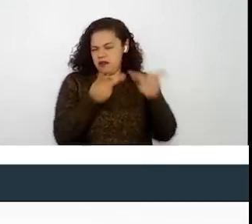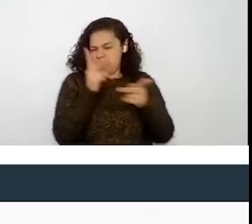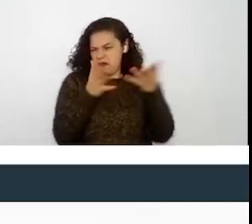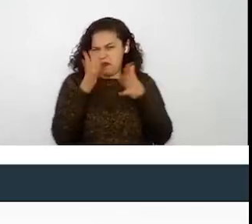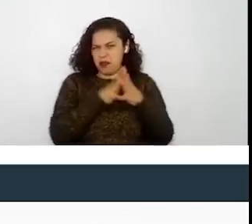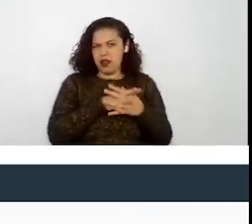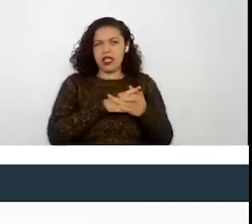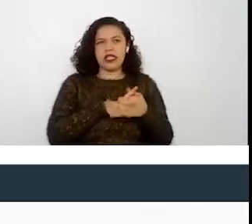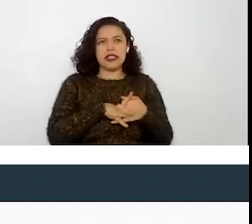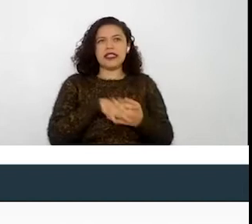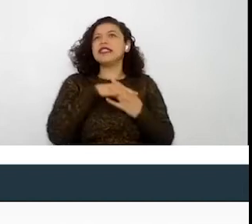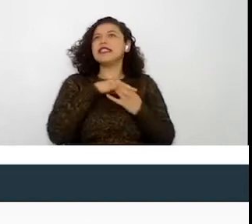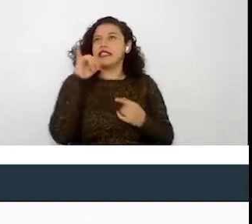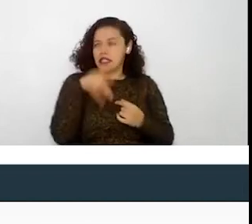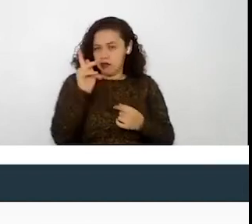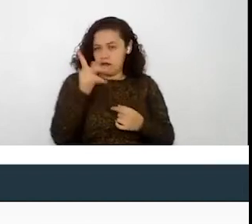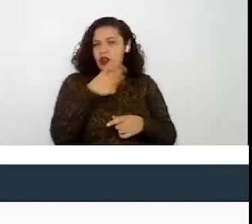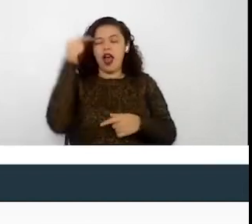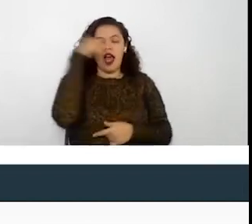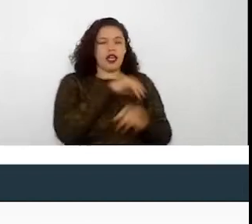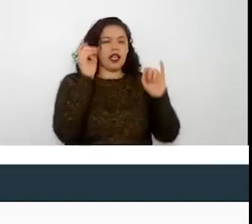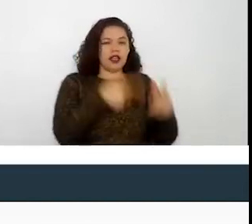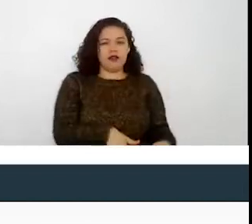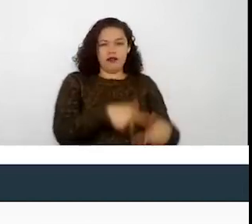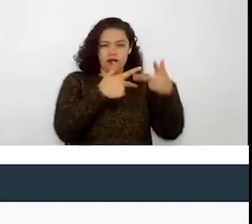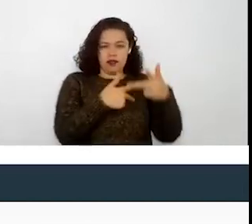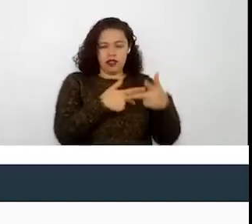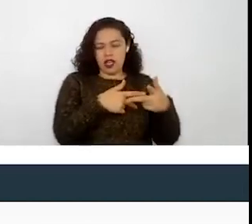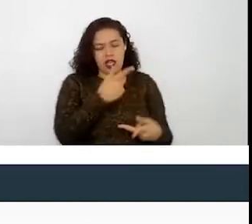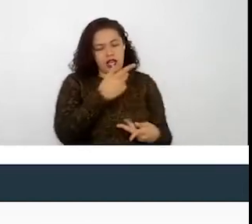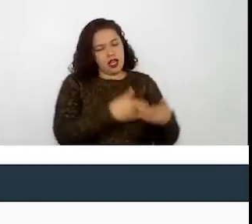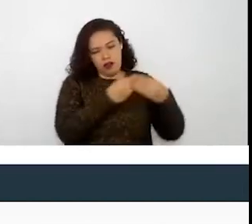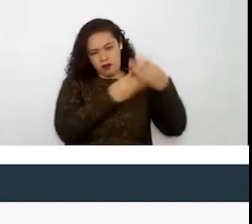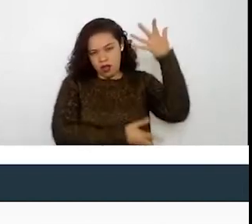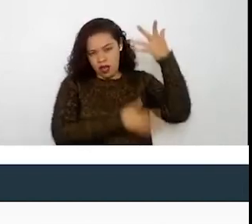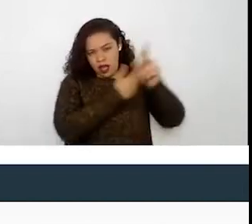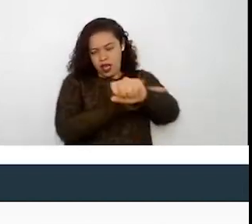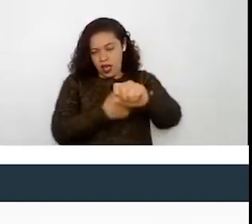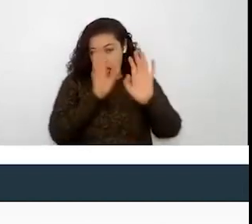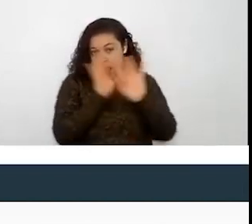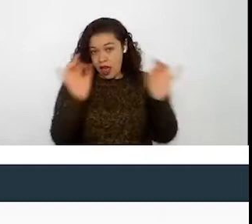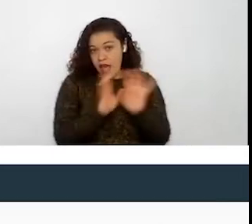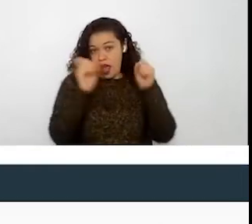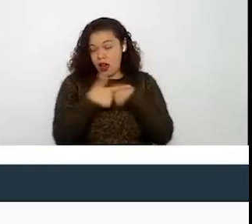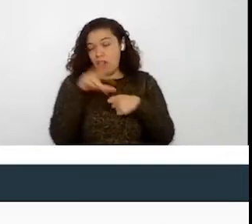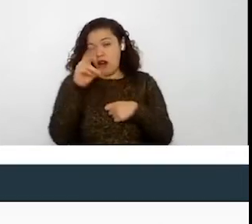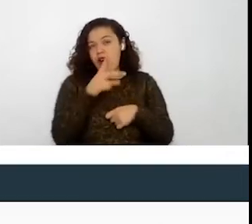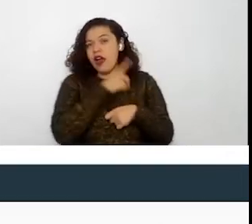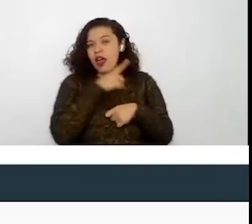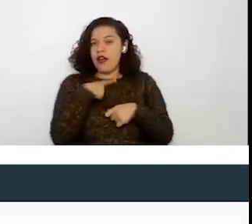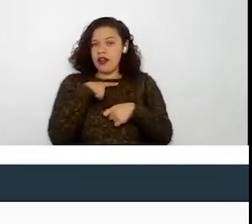si siempre y cuando ya esté registrado en la plataforma en el caso de que no haya sido registrado previamente tendrán